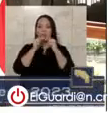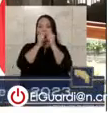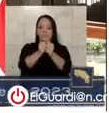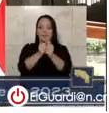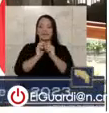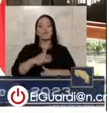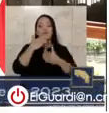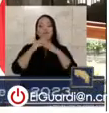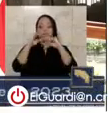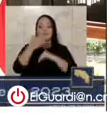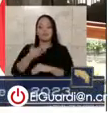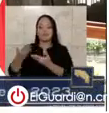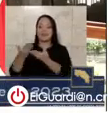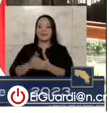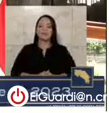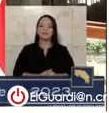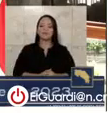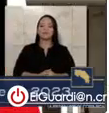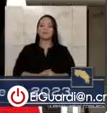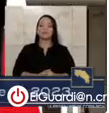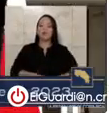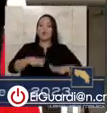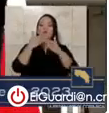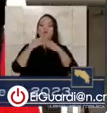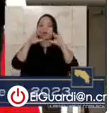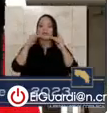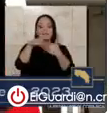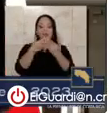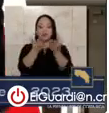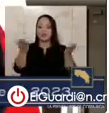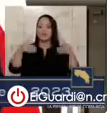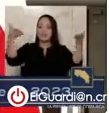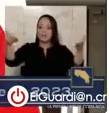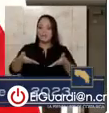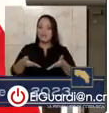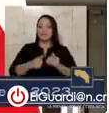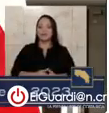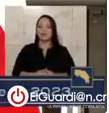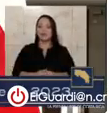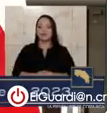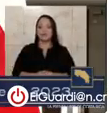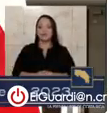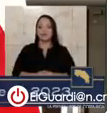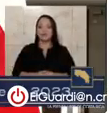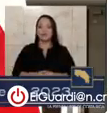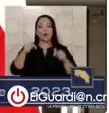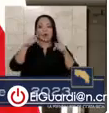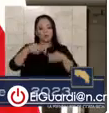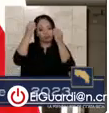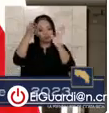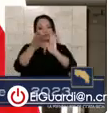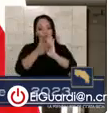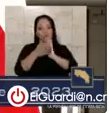de prensa. Buenas tardes, presidente. Muy buenas tardes a todos, bienvenidos a la rendición de